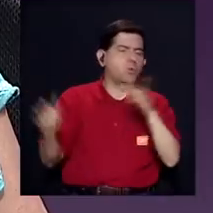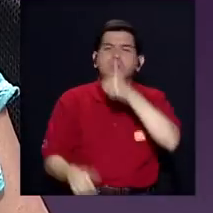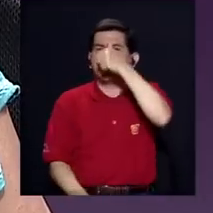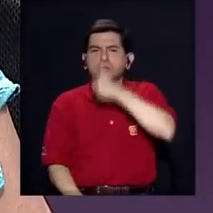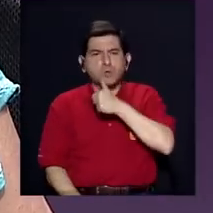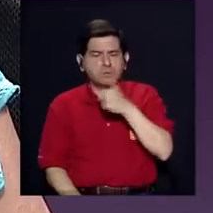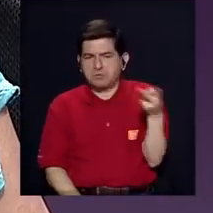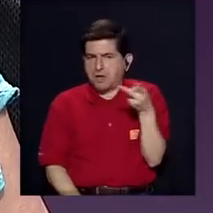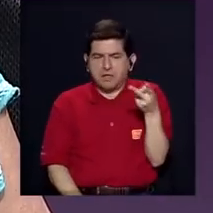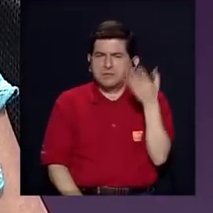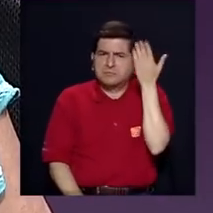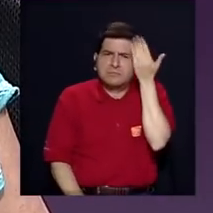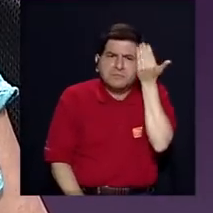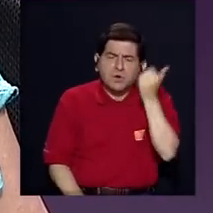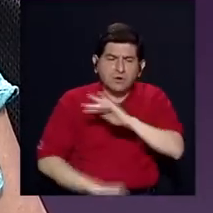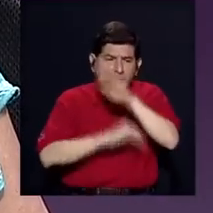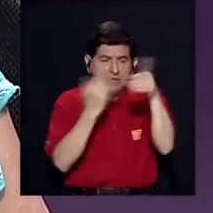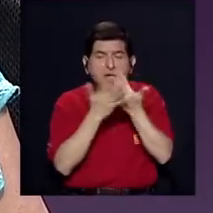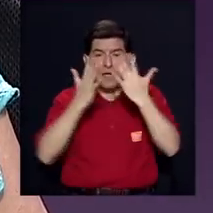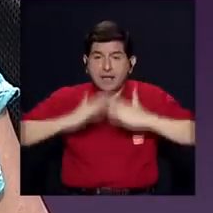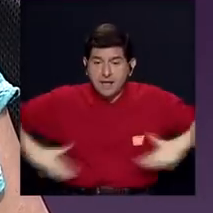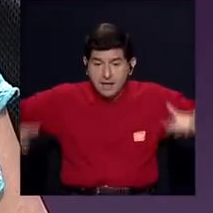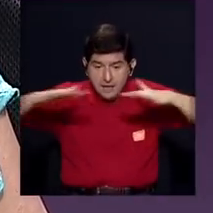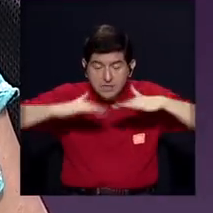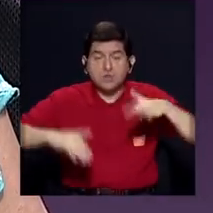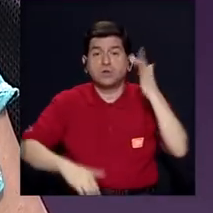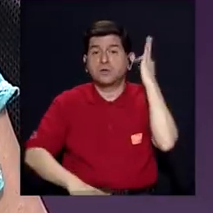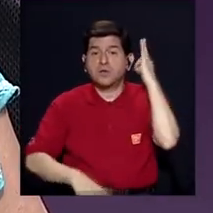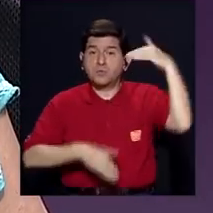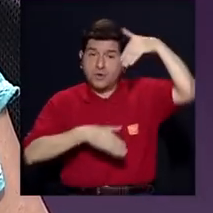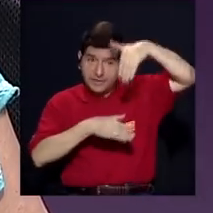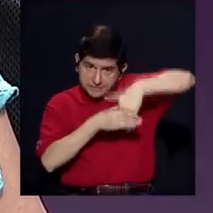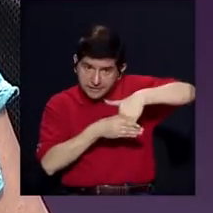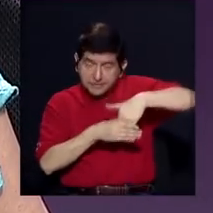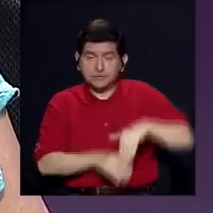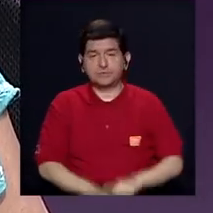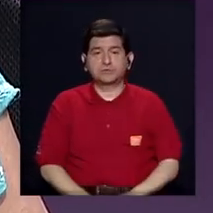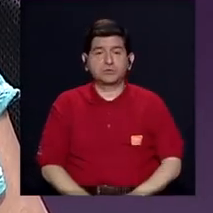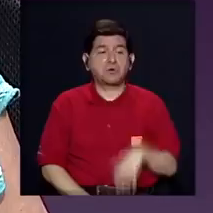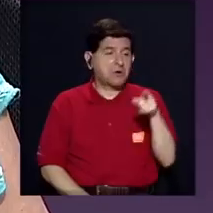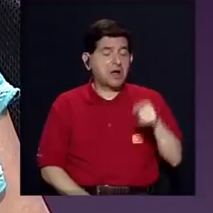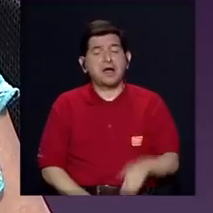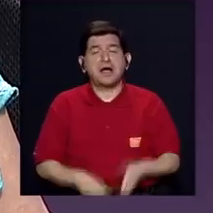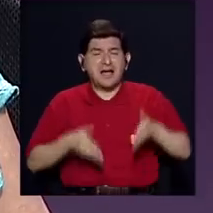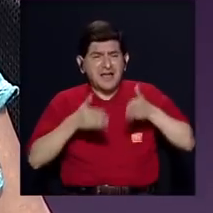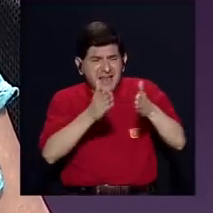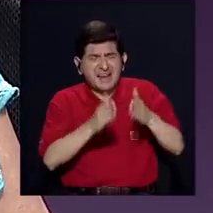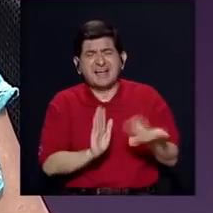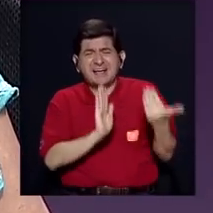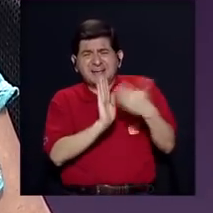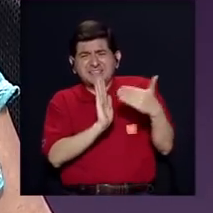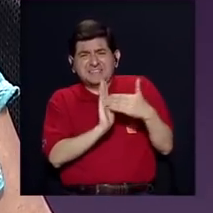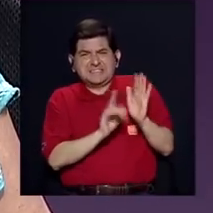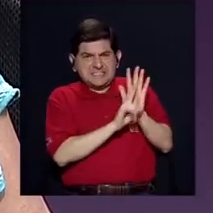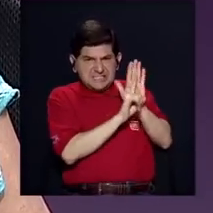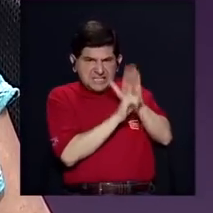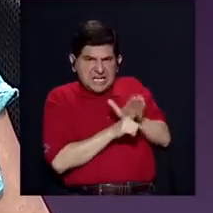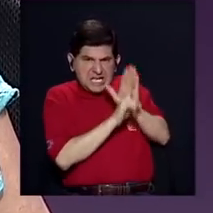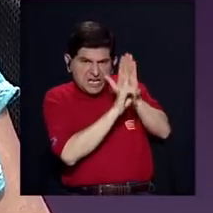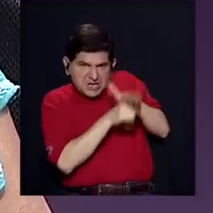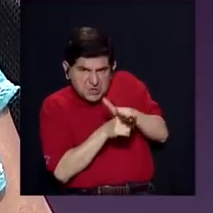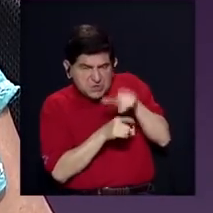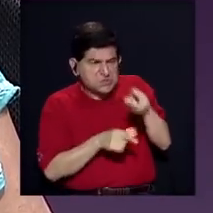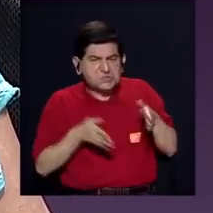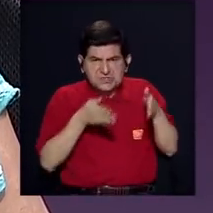privadas porque en todos esos espacios estamos las mujeres estamos en la calle sufriendo el acoso callejero